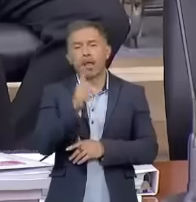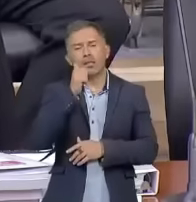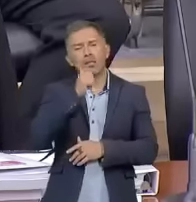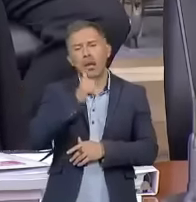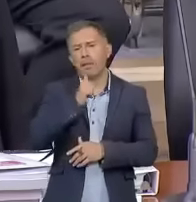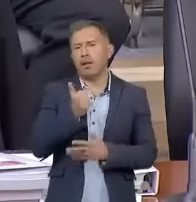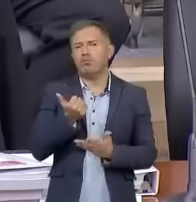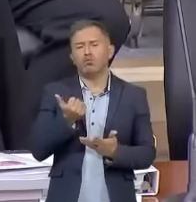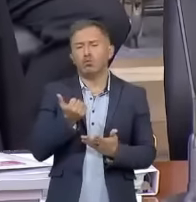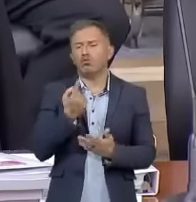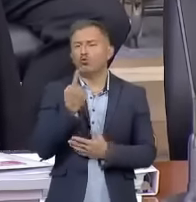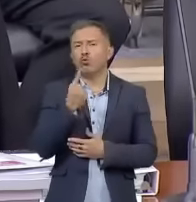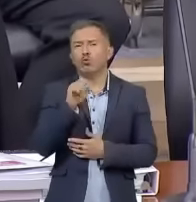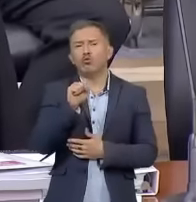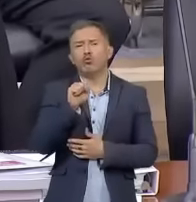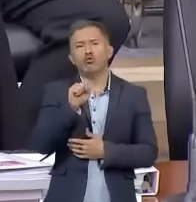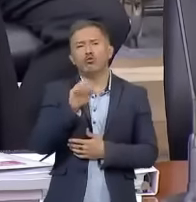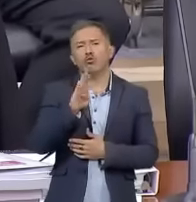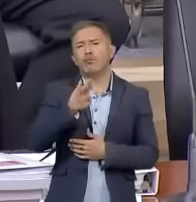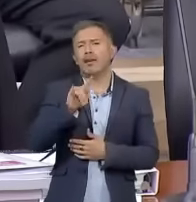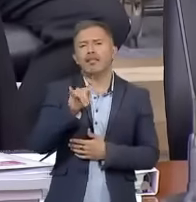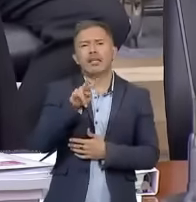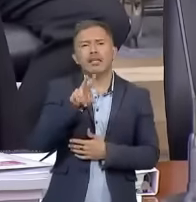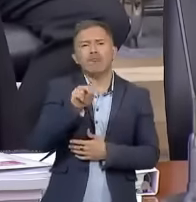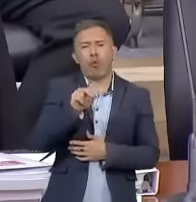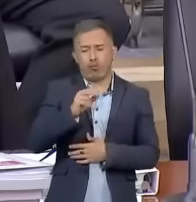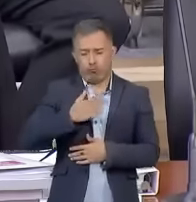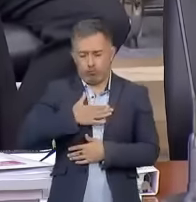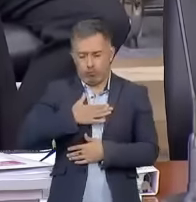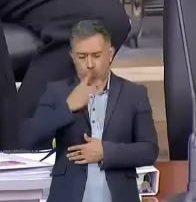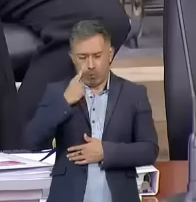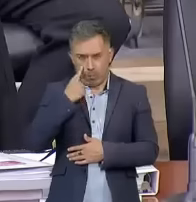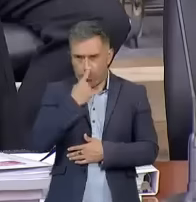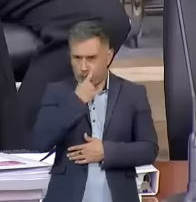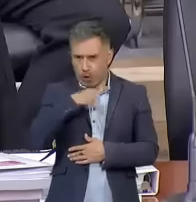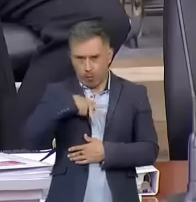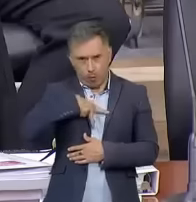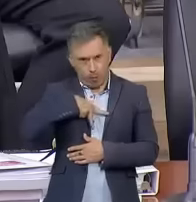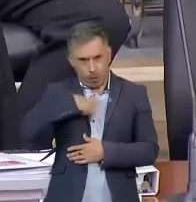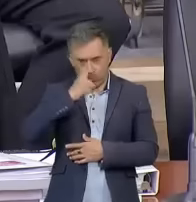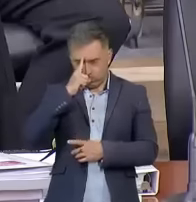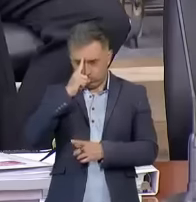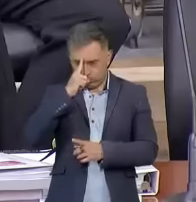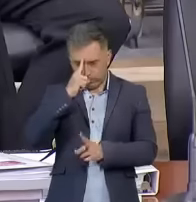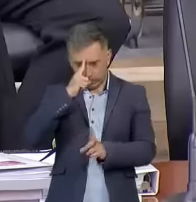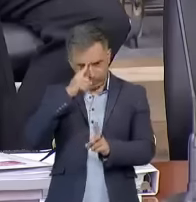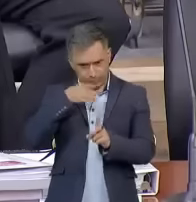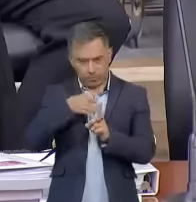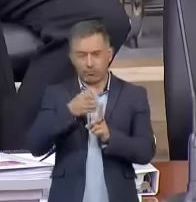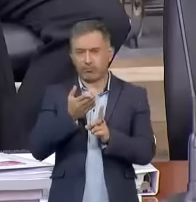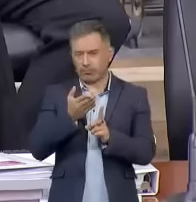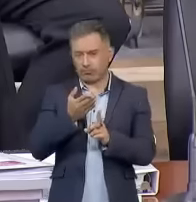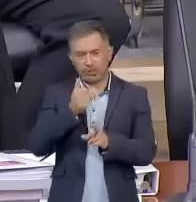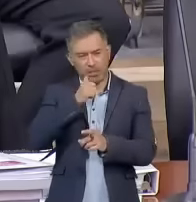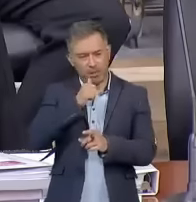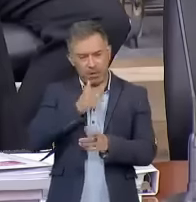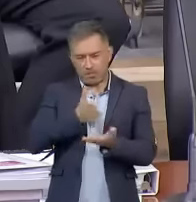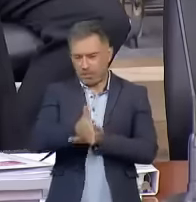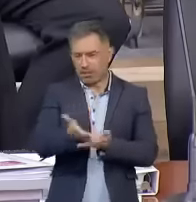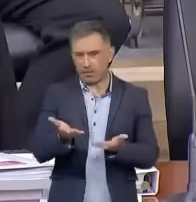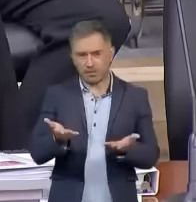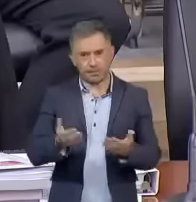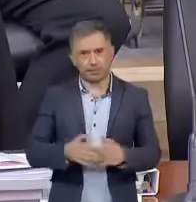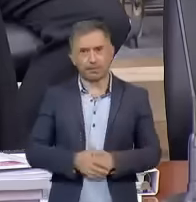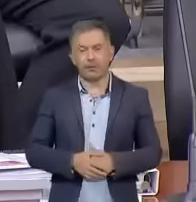subjetivo un elemento personalísimo que entra y sobre todo estando en